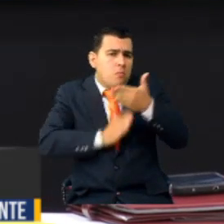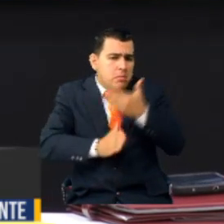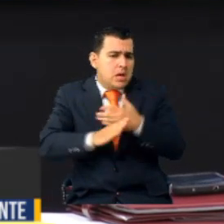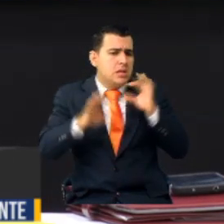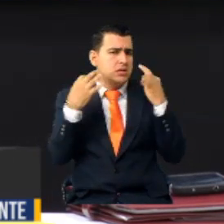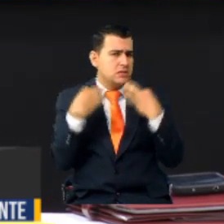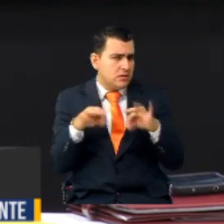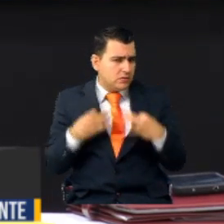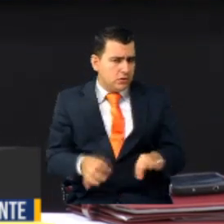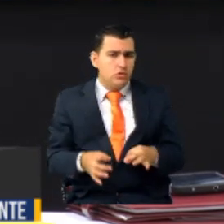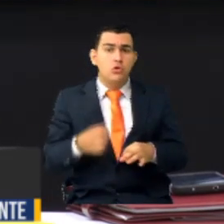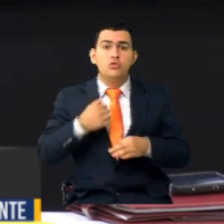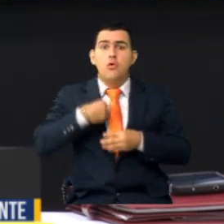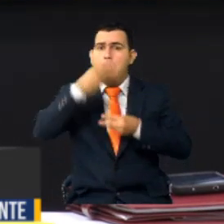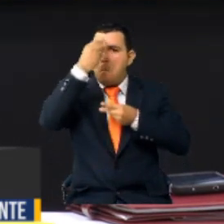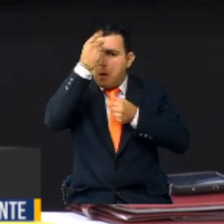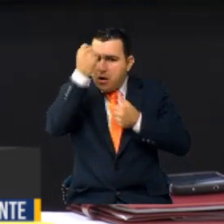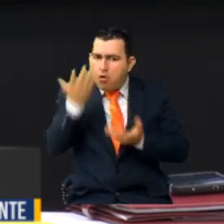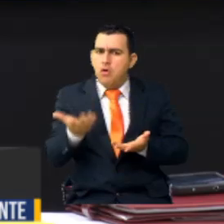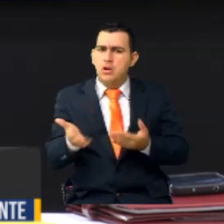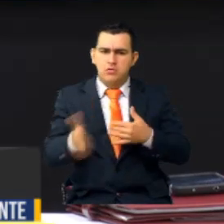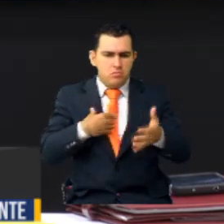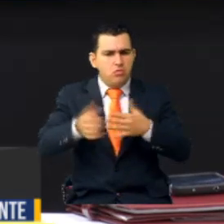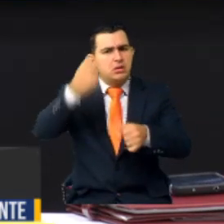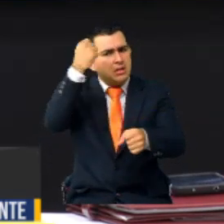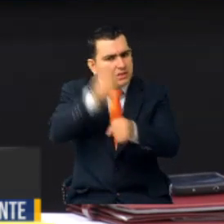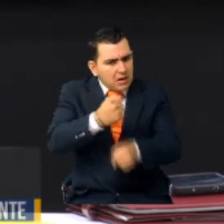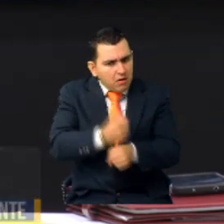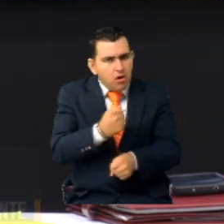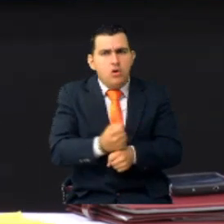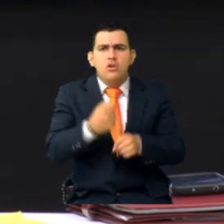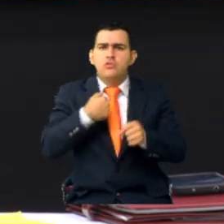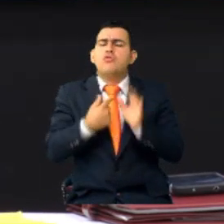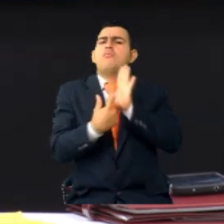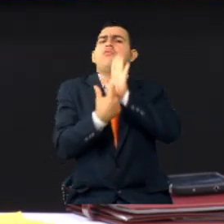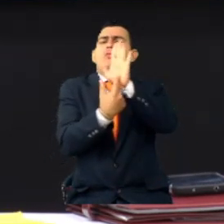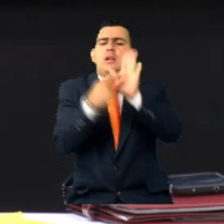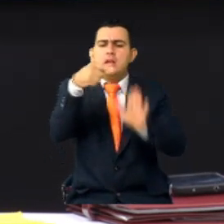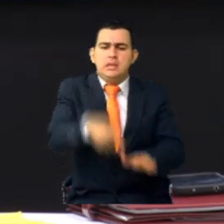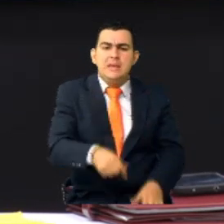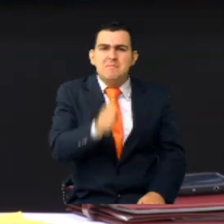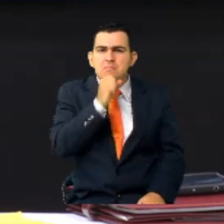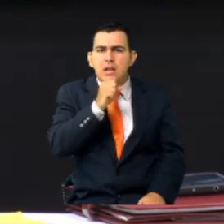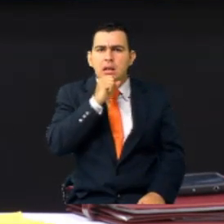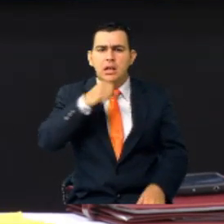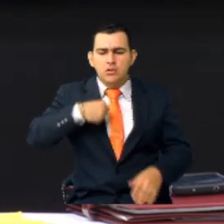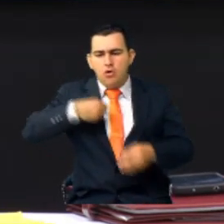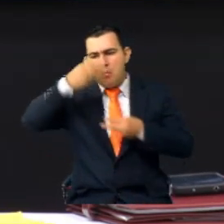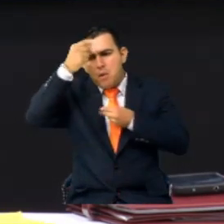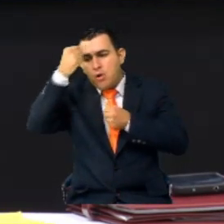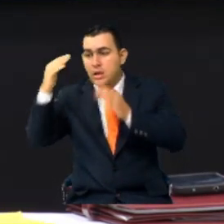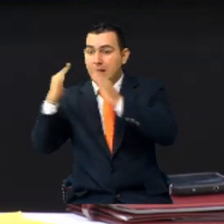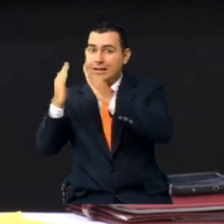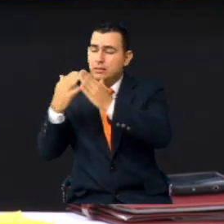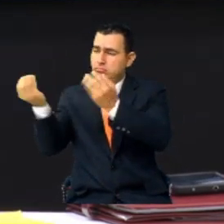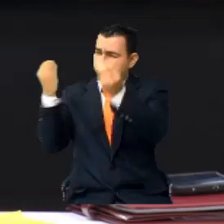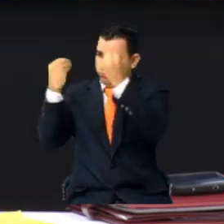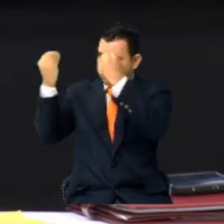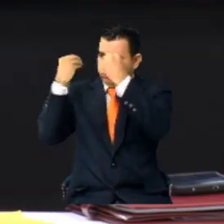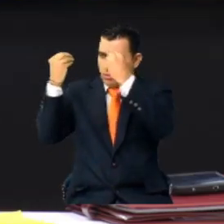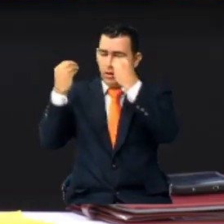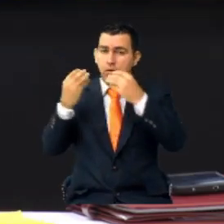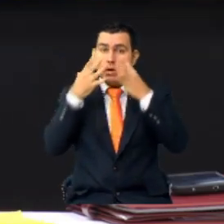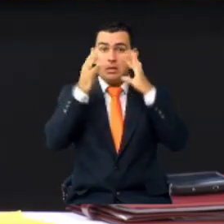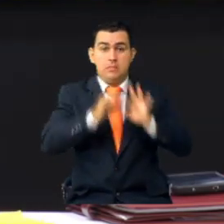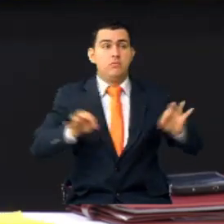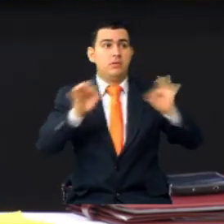principios, honesto, trabajador, ha demostrado en Barranca Bermeja que esos valores que se enseñan en el hogar valen mucho más que ir a las